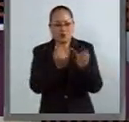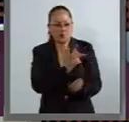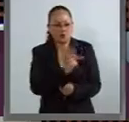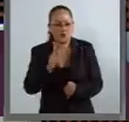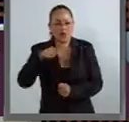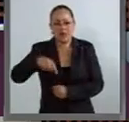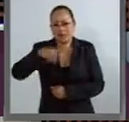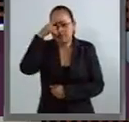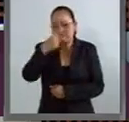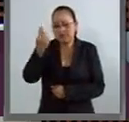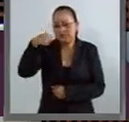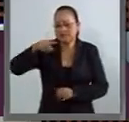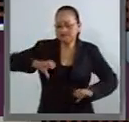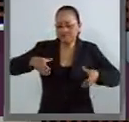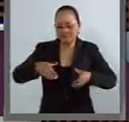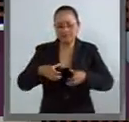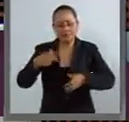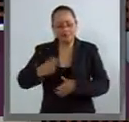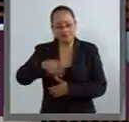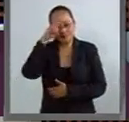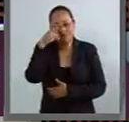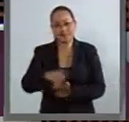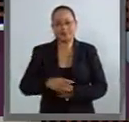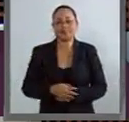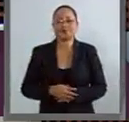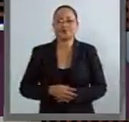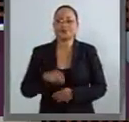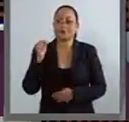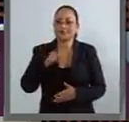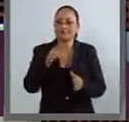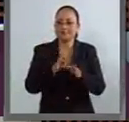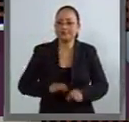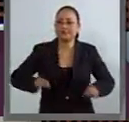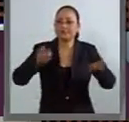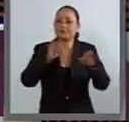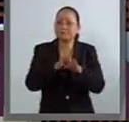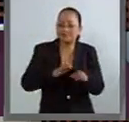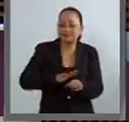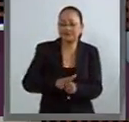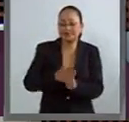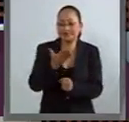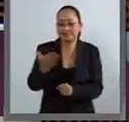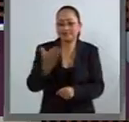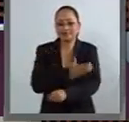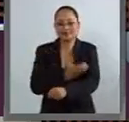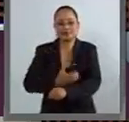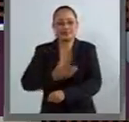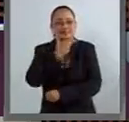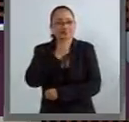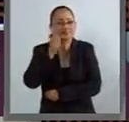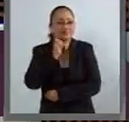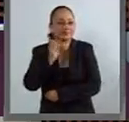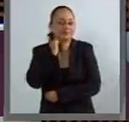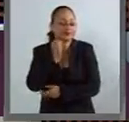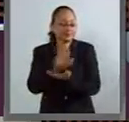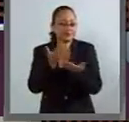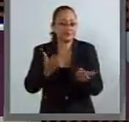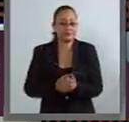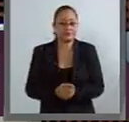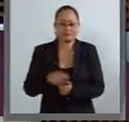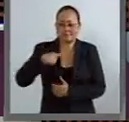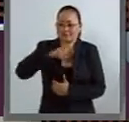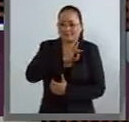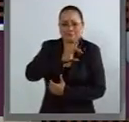similar para nuestro país. Y lo más importante, compañeros legisladores, que no tengamos miedo.